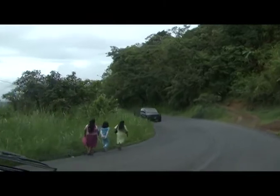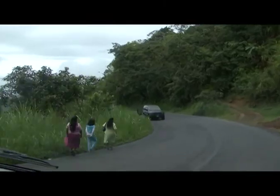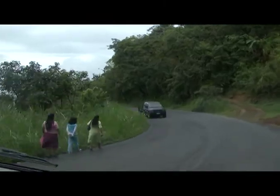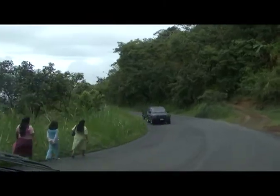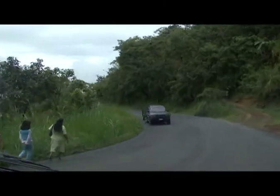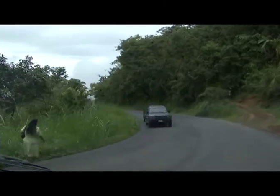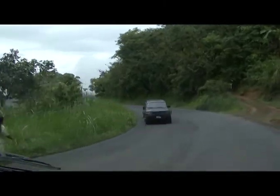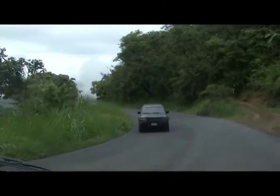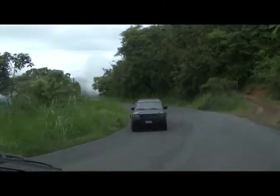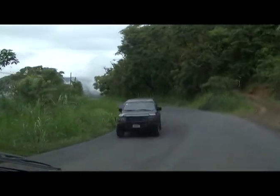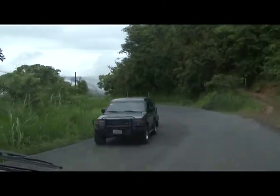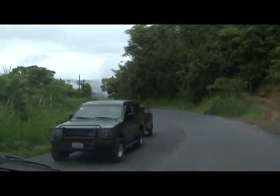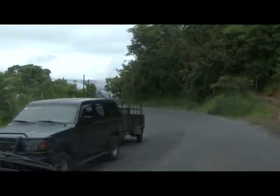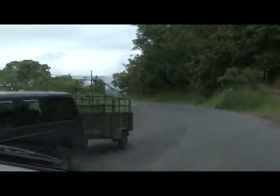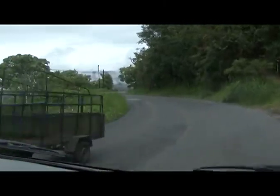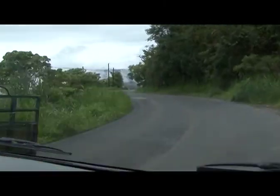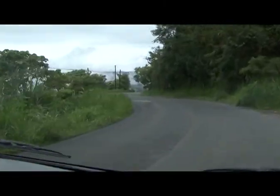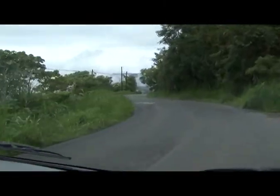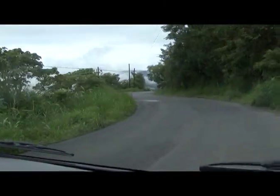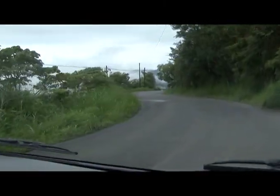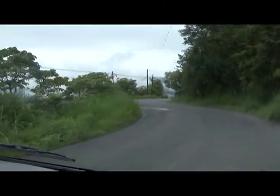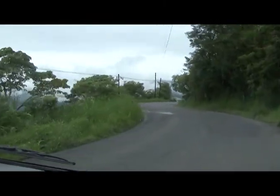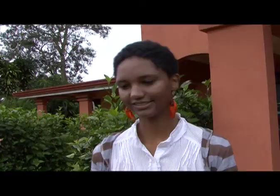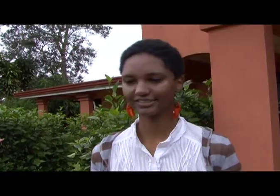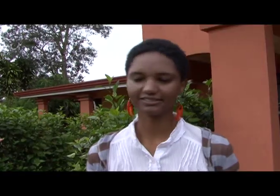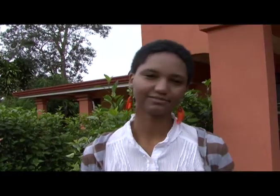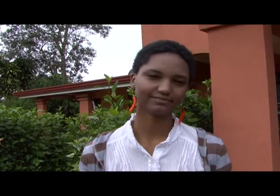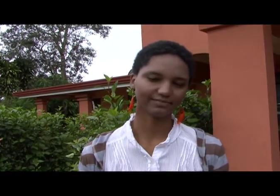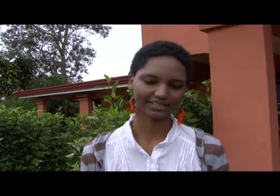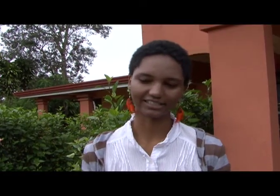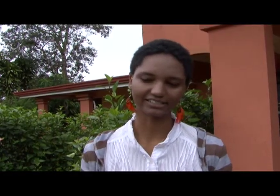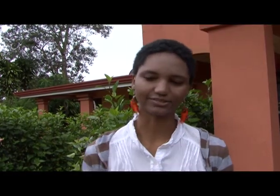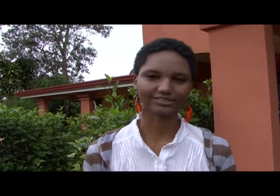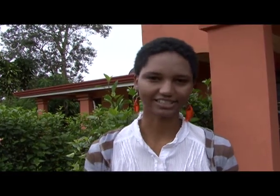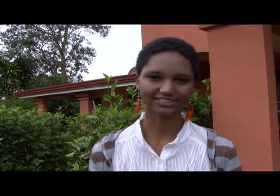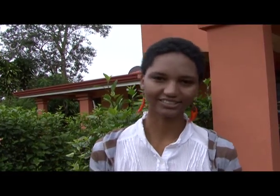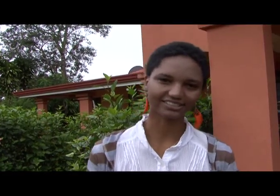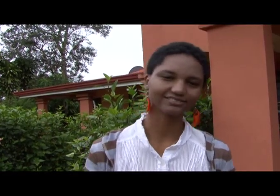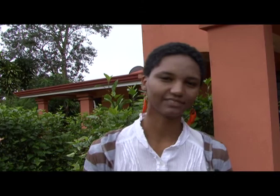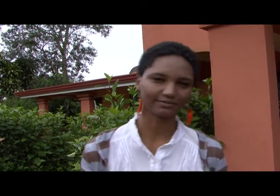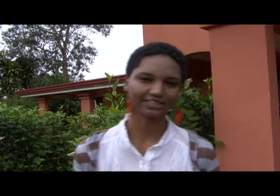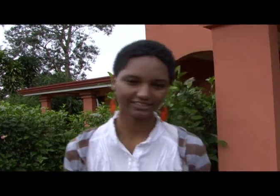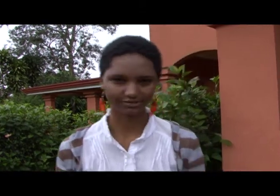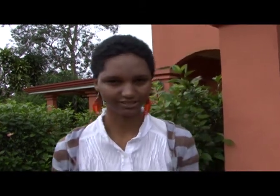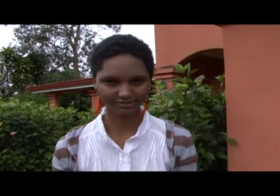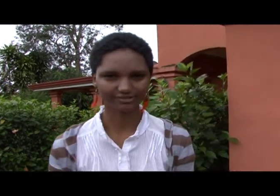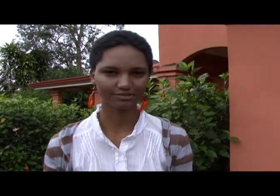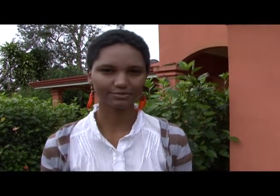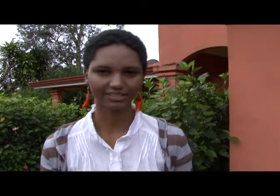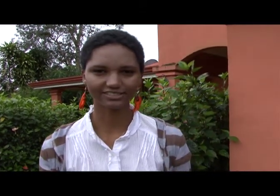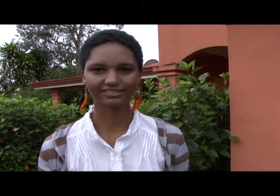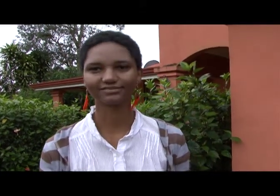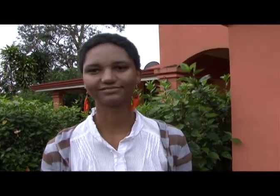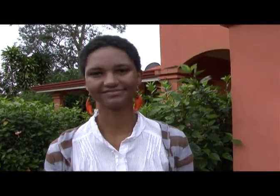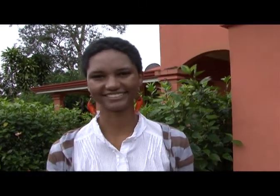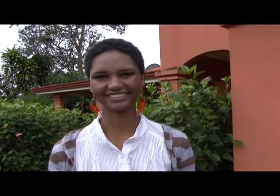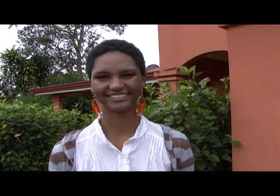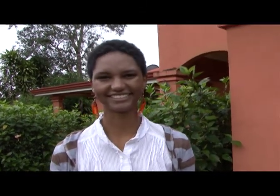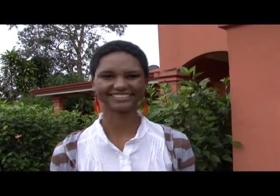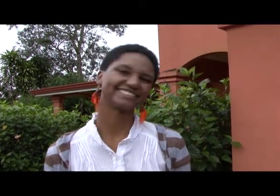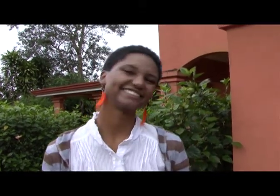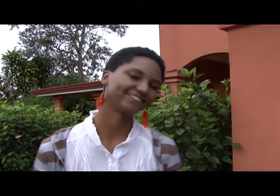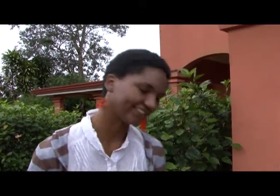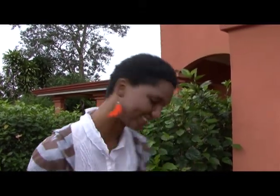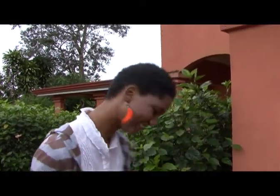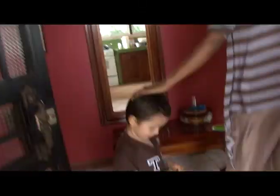Estamos aquí, bueno, esta es la casa de una de mis hermanas en Puriscal. Entonces, sí, para que las conozcan a todas. Hermanas y sobrinos, son como un ejército.